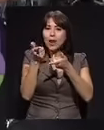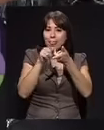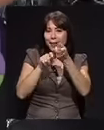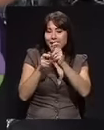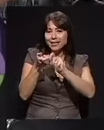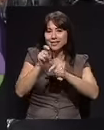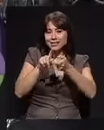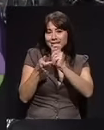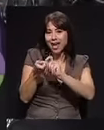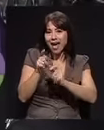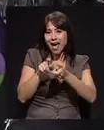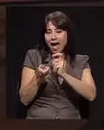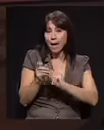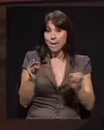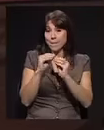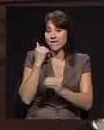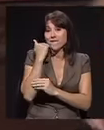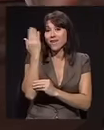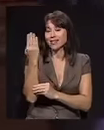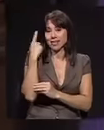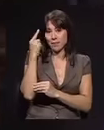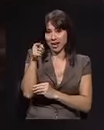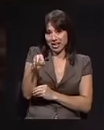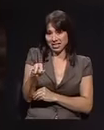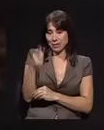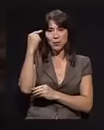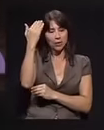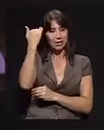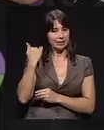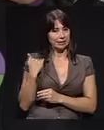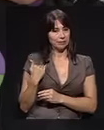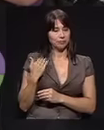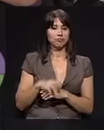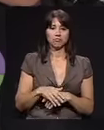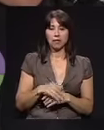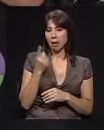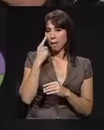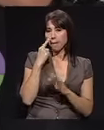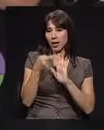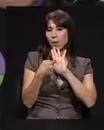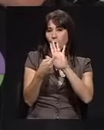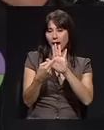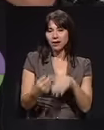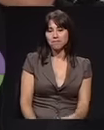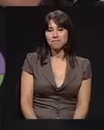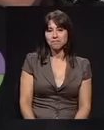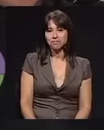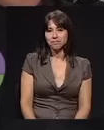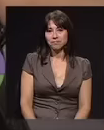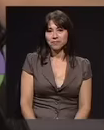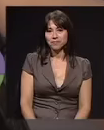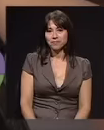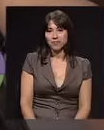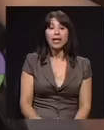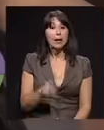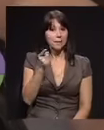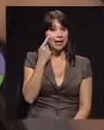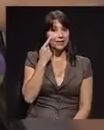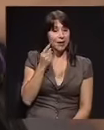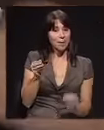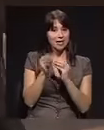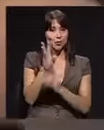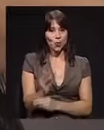es más fácil para el tipo de cabello que ella tiene, que es un poco largo. Se puede empezar de acá. Esto es como para que se